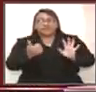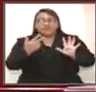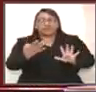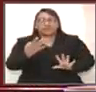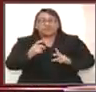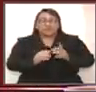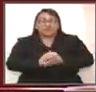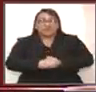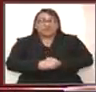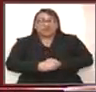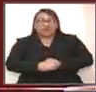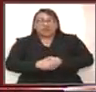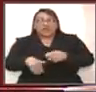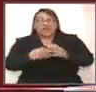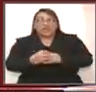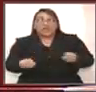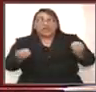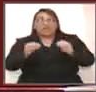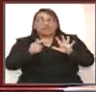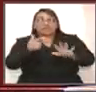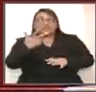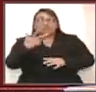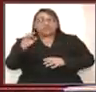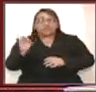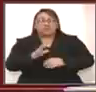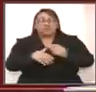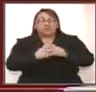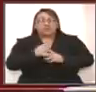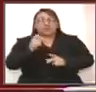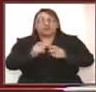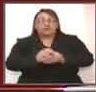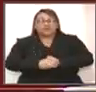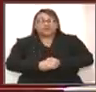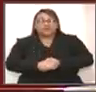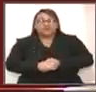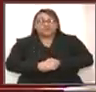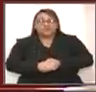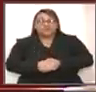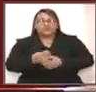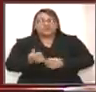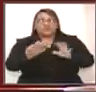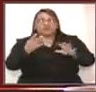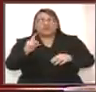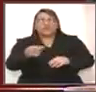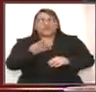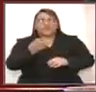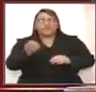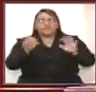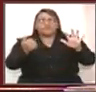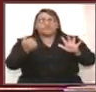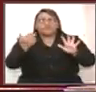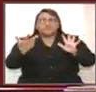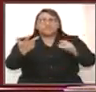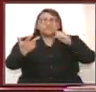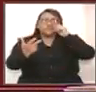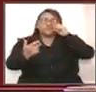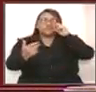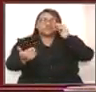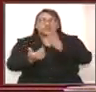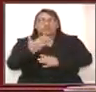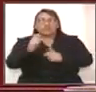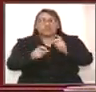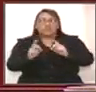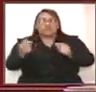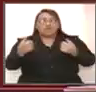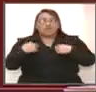12.969 internos y si aplicamos el 73% de proscripción, alrededor de 9.468 nuevos internos